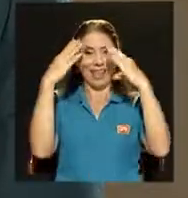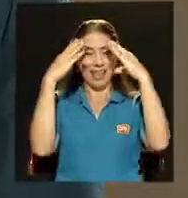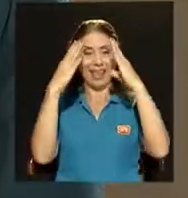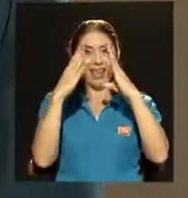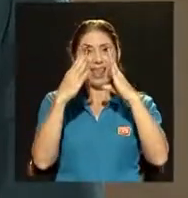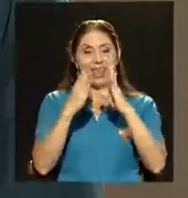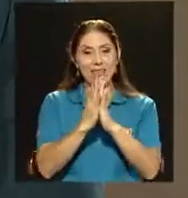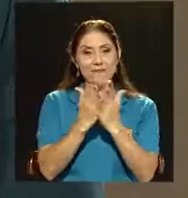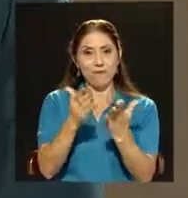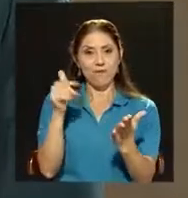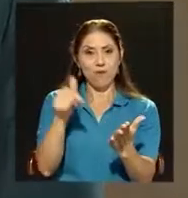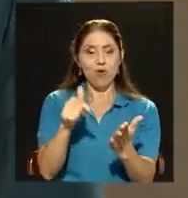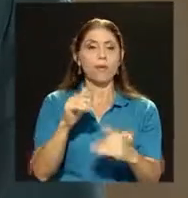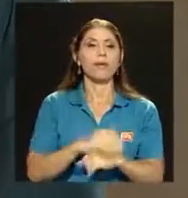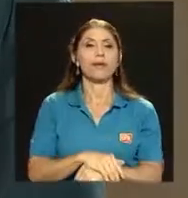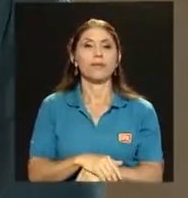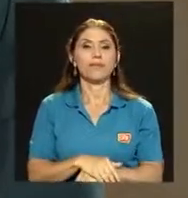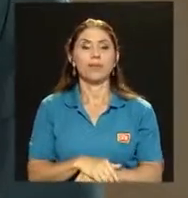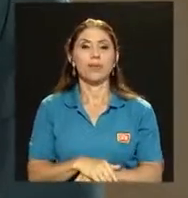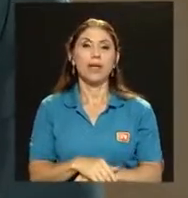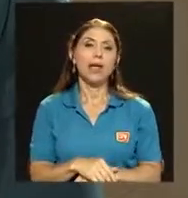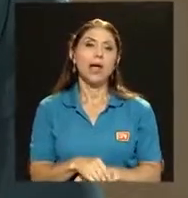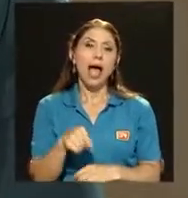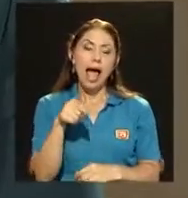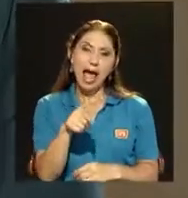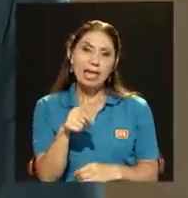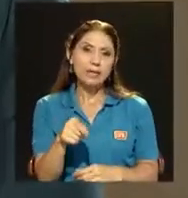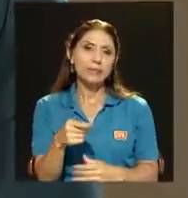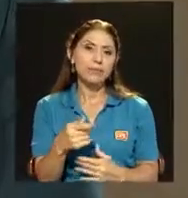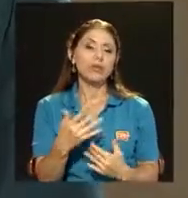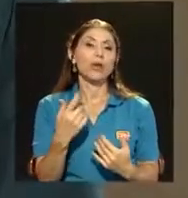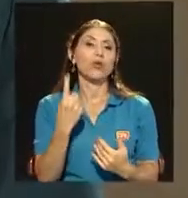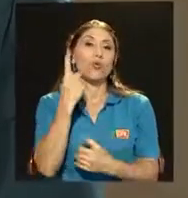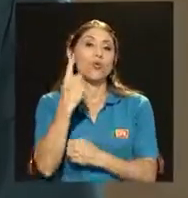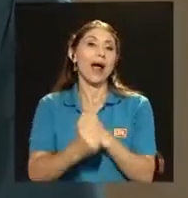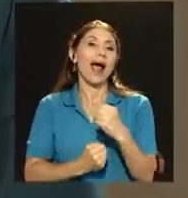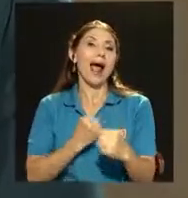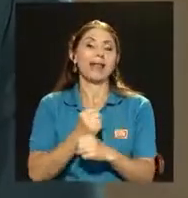bueno, destacar que por un año más